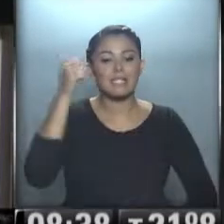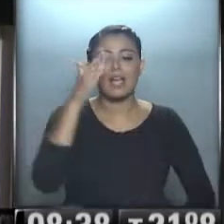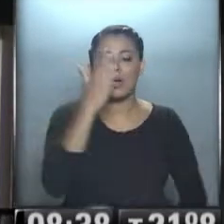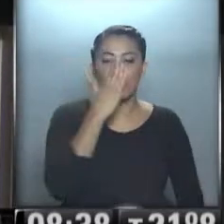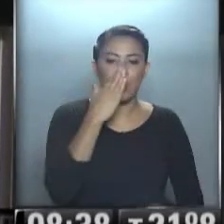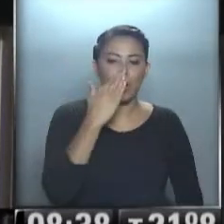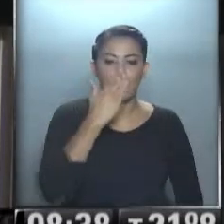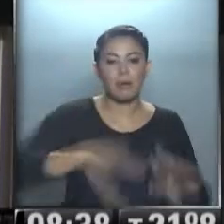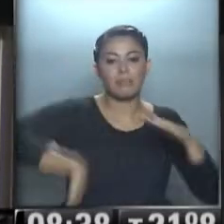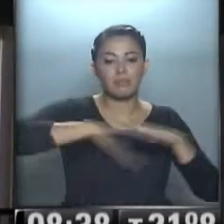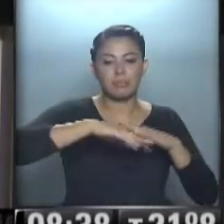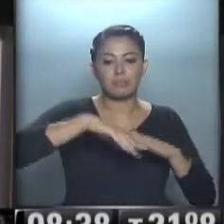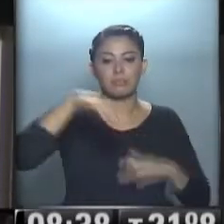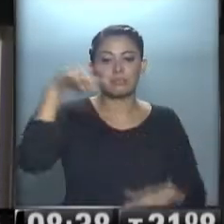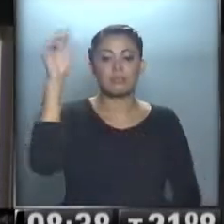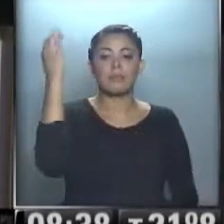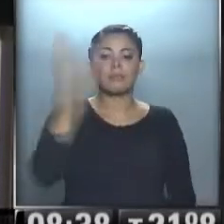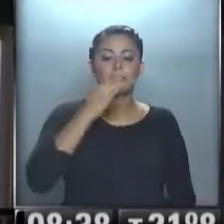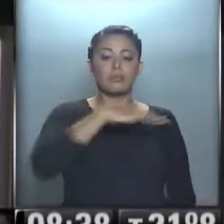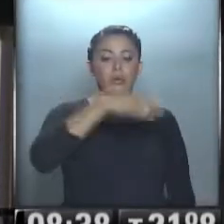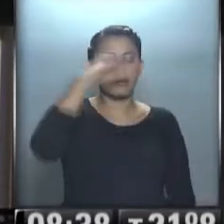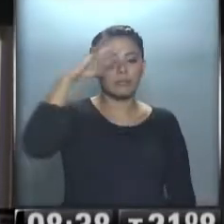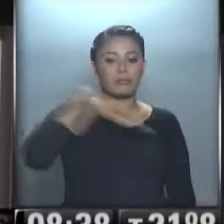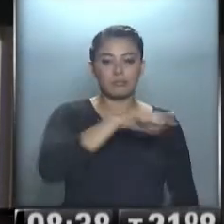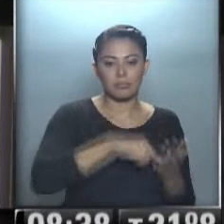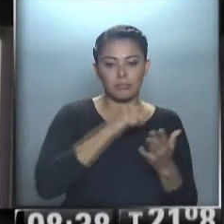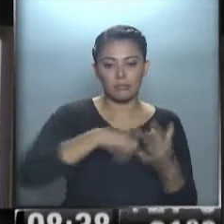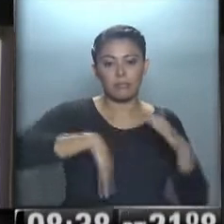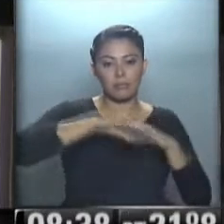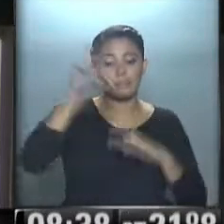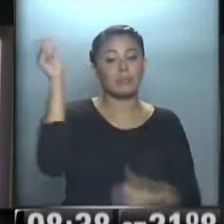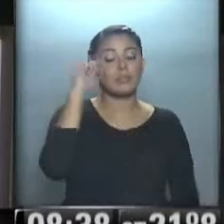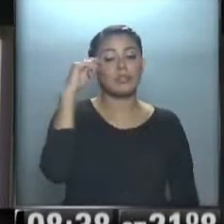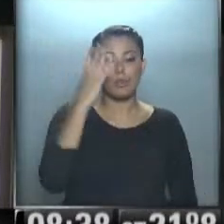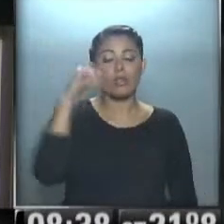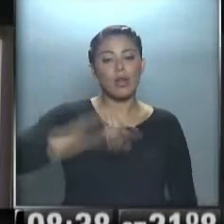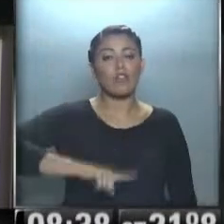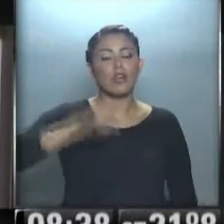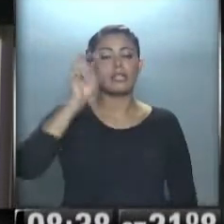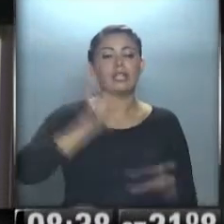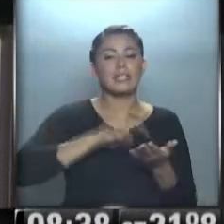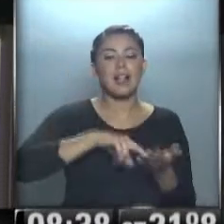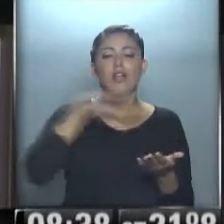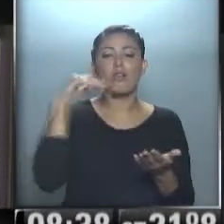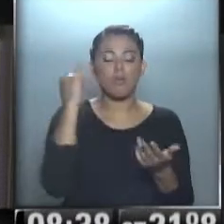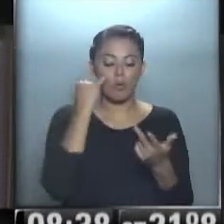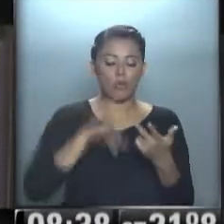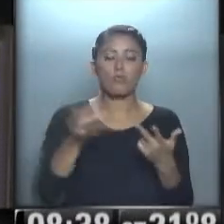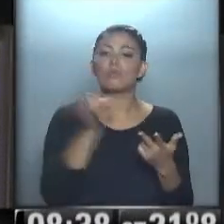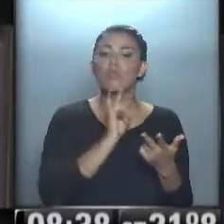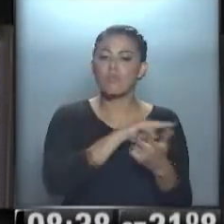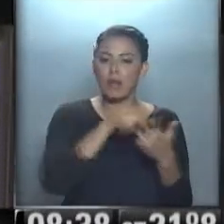y que vamos a esperar en pleno de enero sino a calor no es cierto vamos ahora al noroeste salta jujuy tucumán tiempo